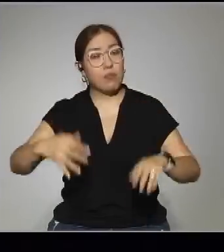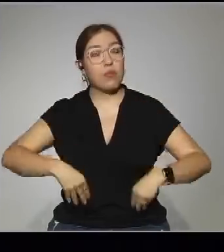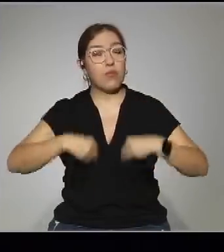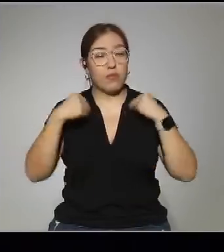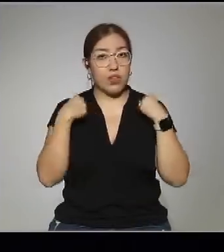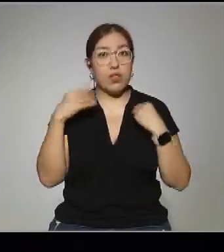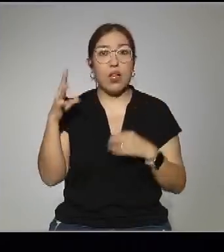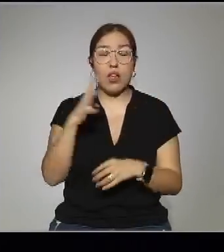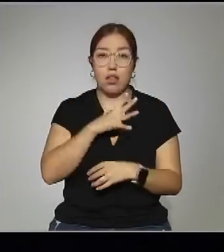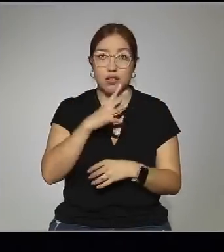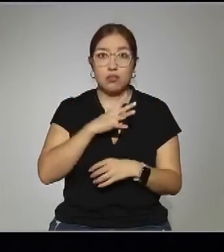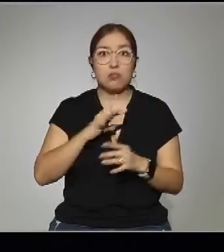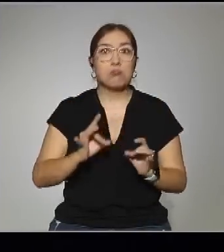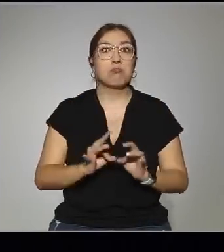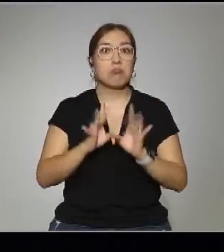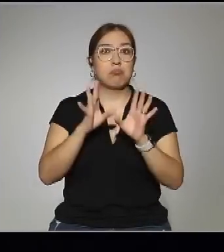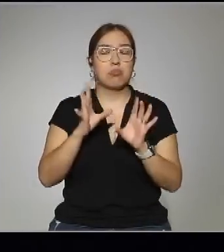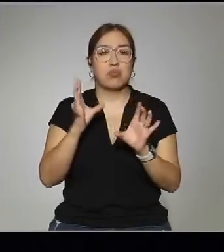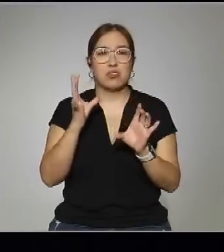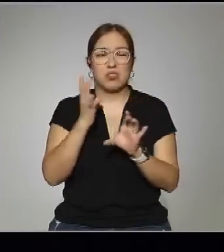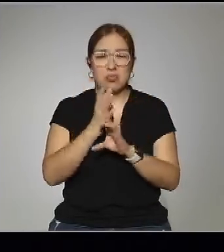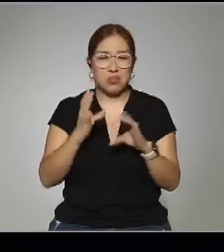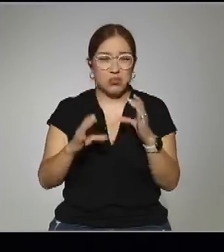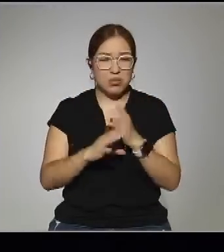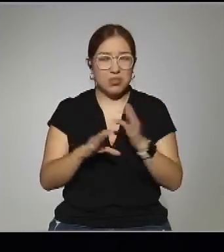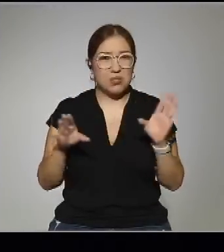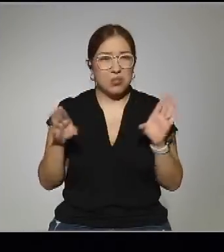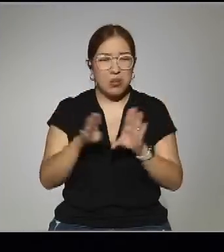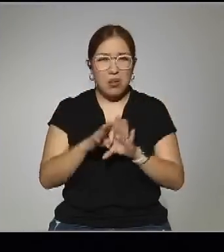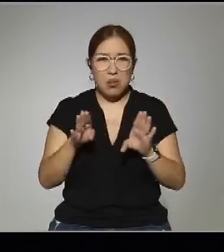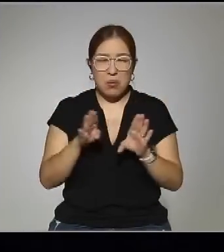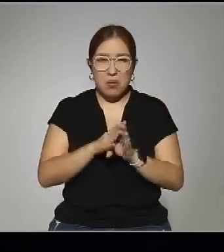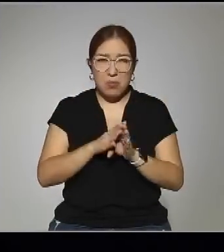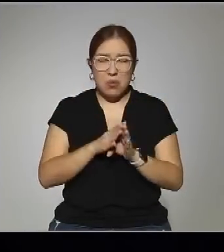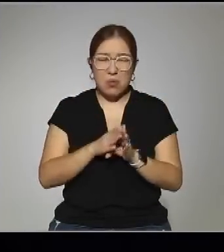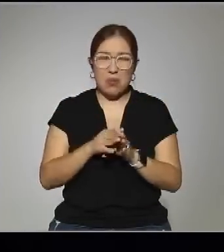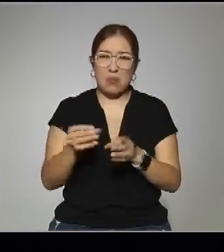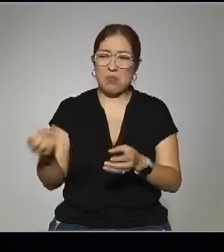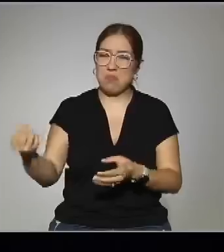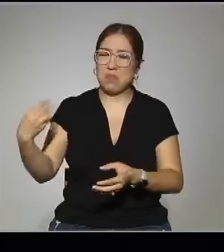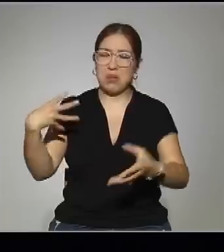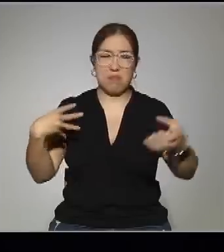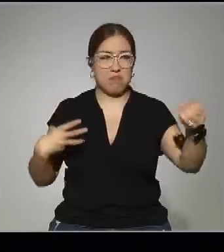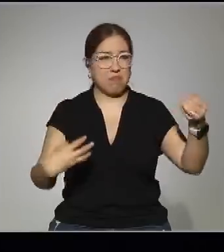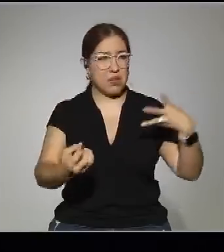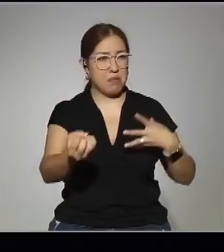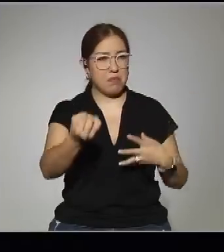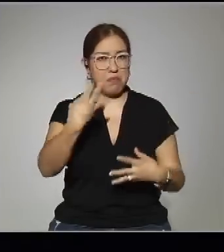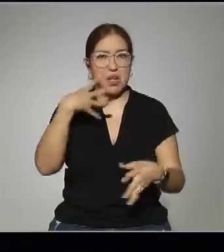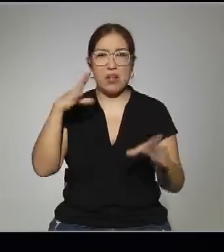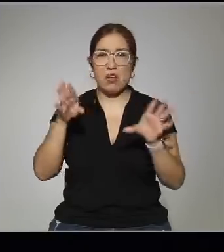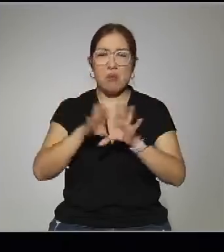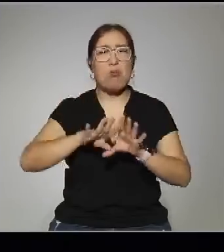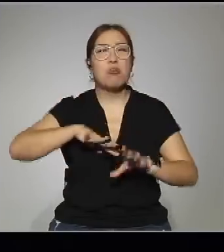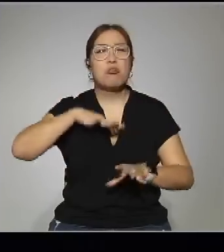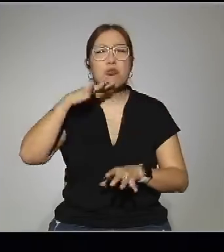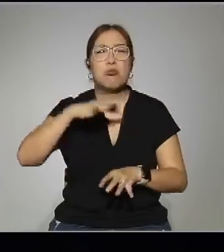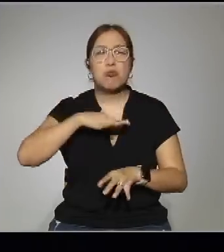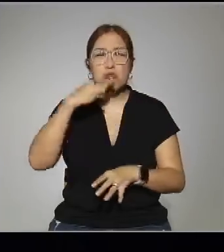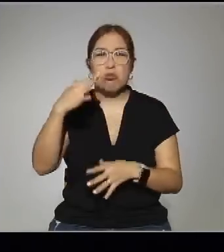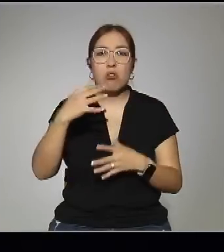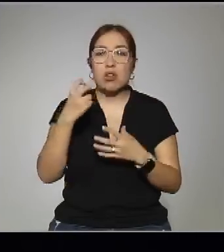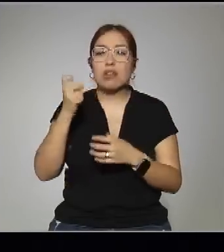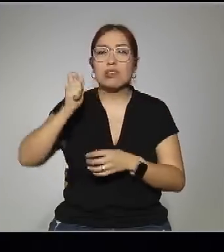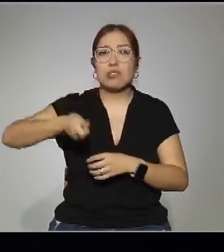estos parches de lodo, estas arcilla que nos va cubriendo. Y esto es cuando nos